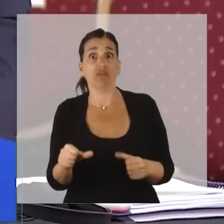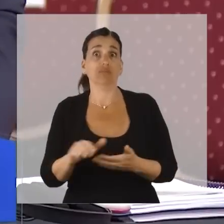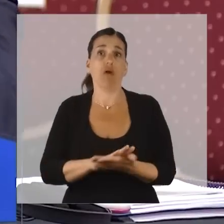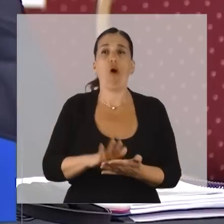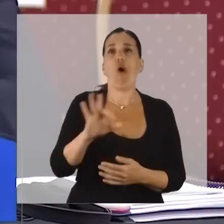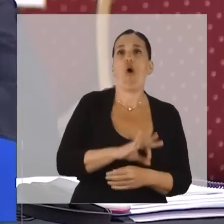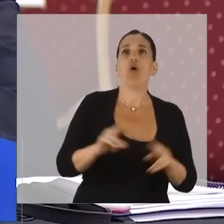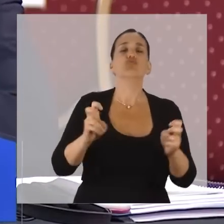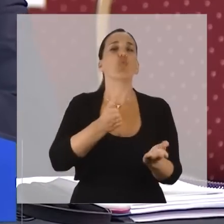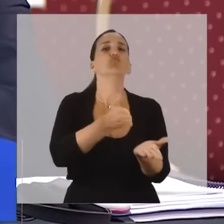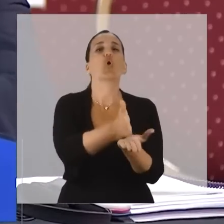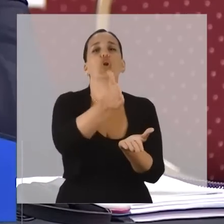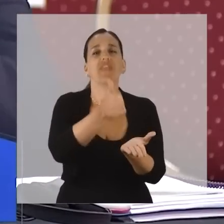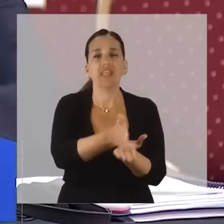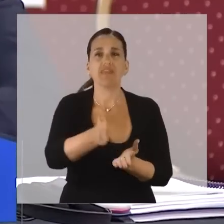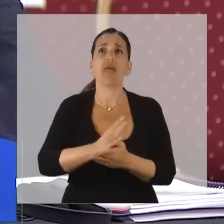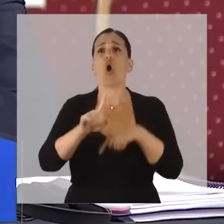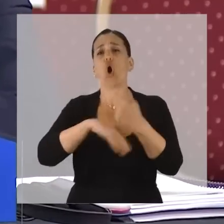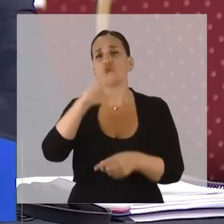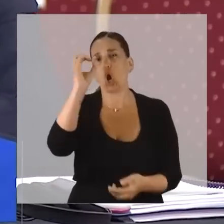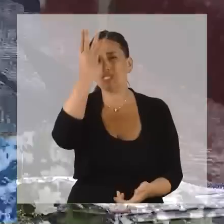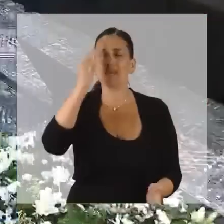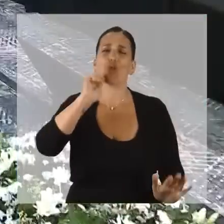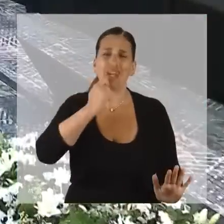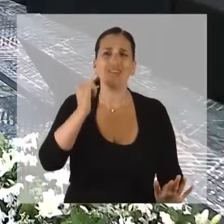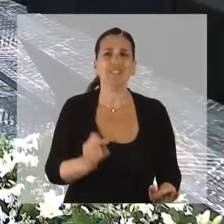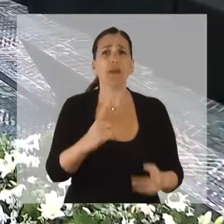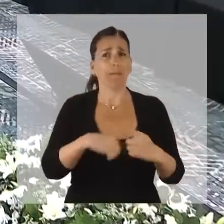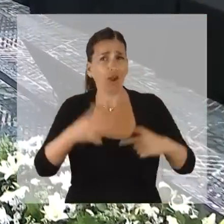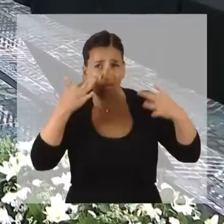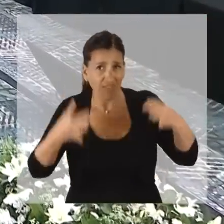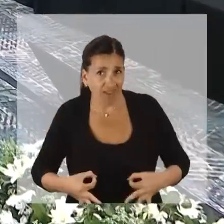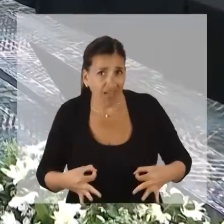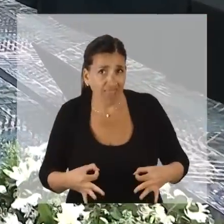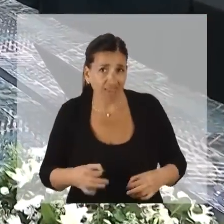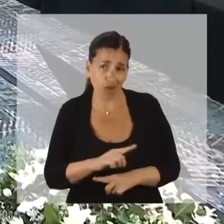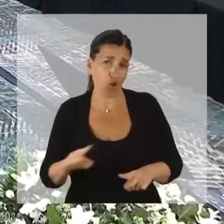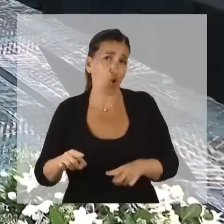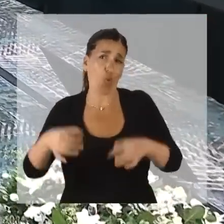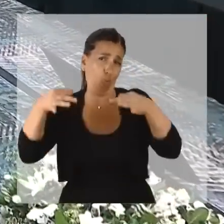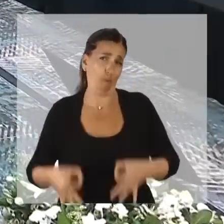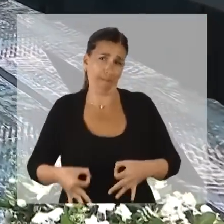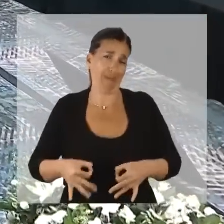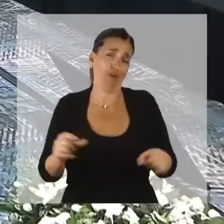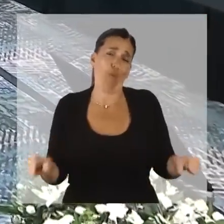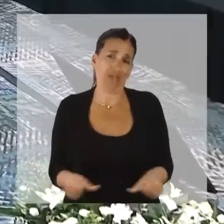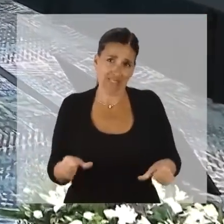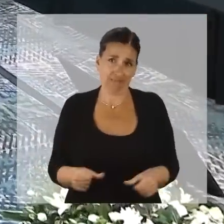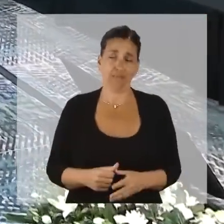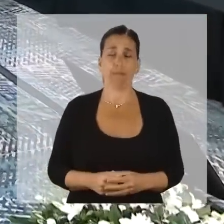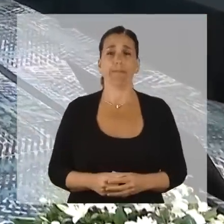bajo título de solidaridad y otro concepto que son muy lindos pero que a veces no se ponen en